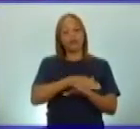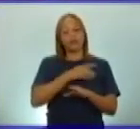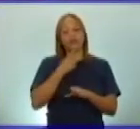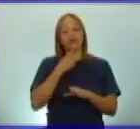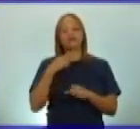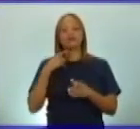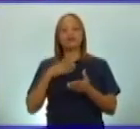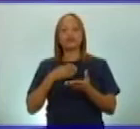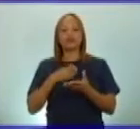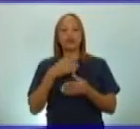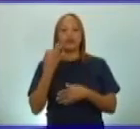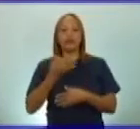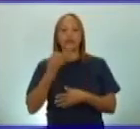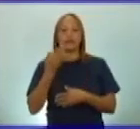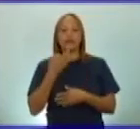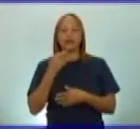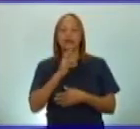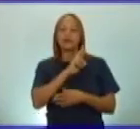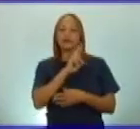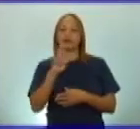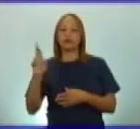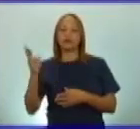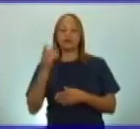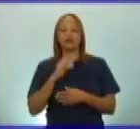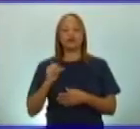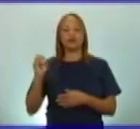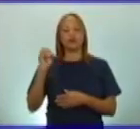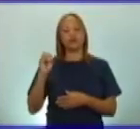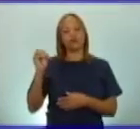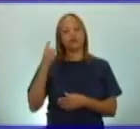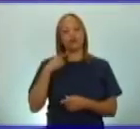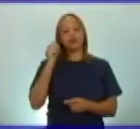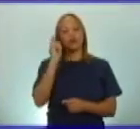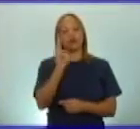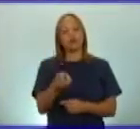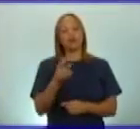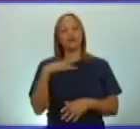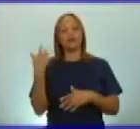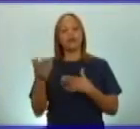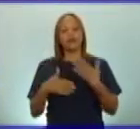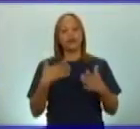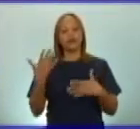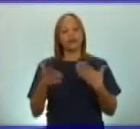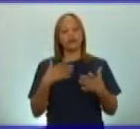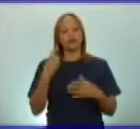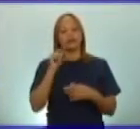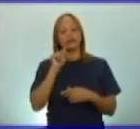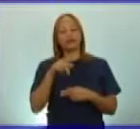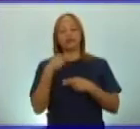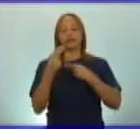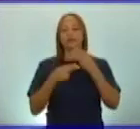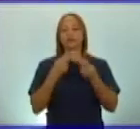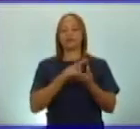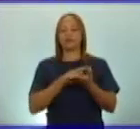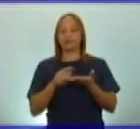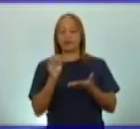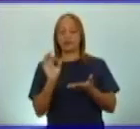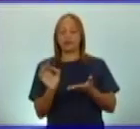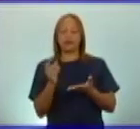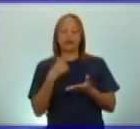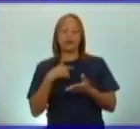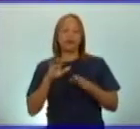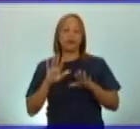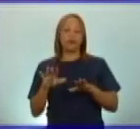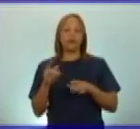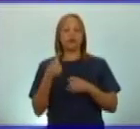poco sobre la Gran Revolución de Octubre, donde orientamos algunas actividades que ustedes fuesen capaces de hacer durante esta semana. Espero que hayan